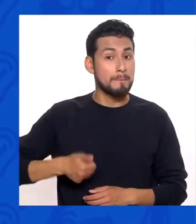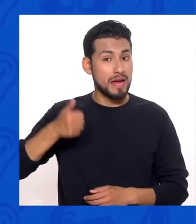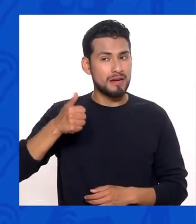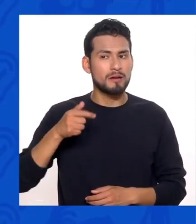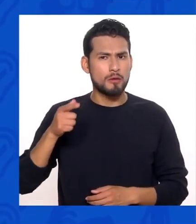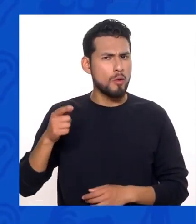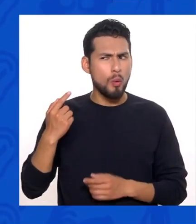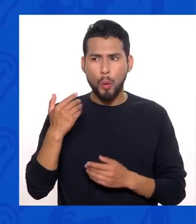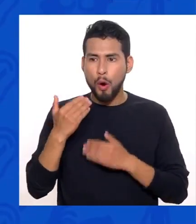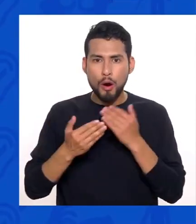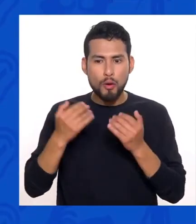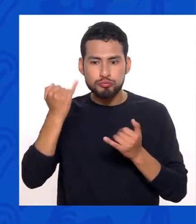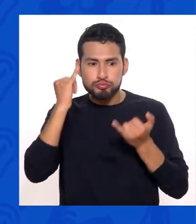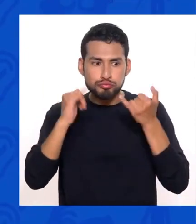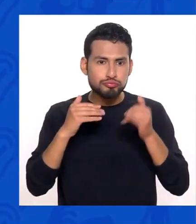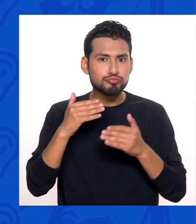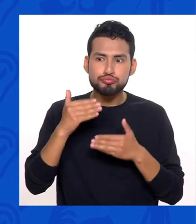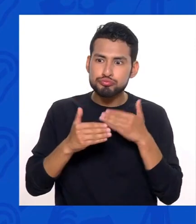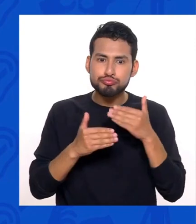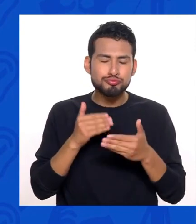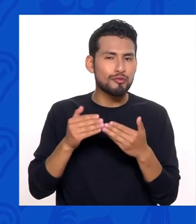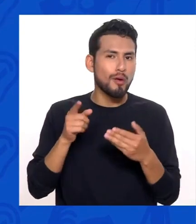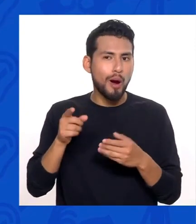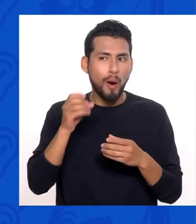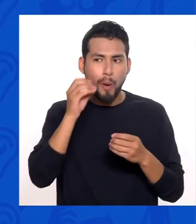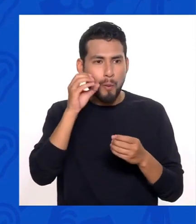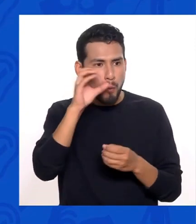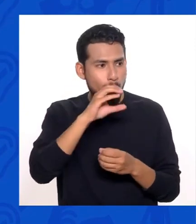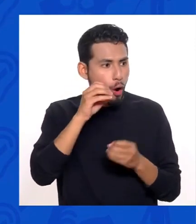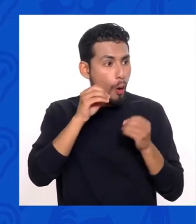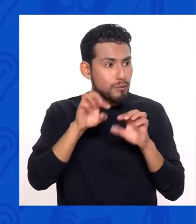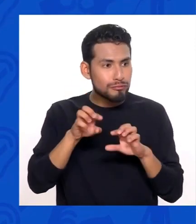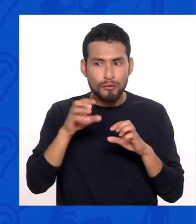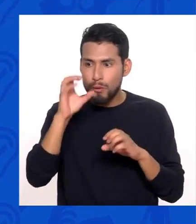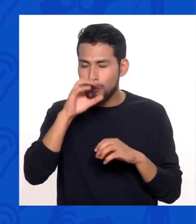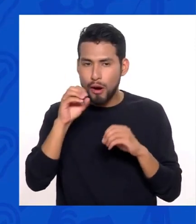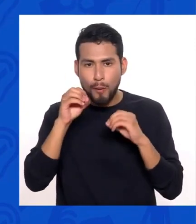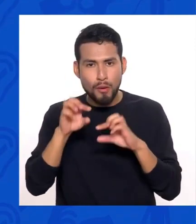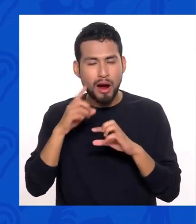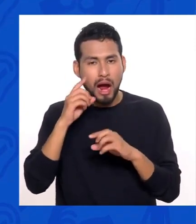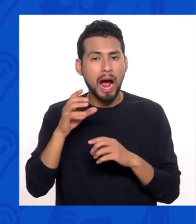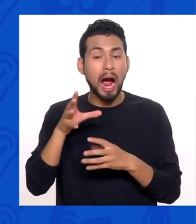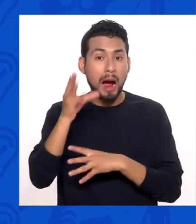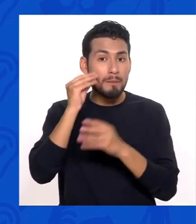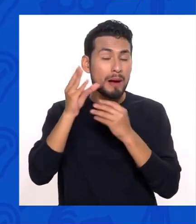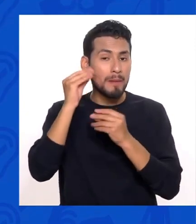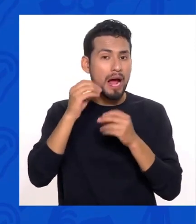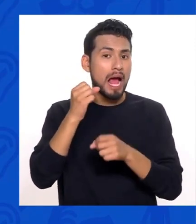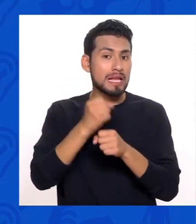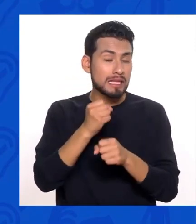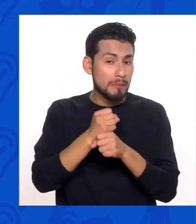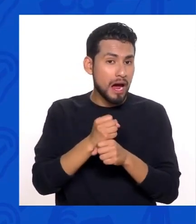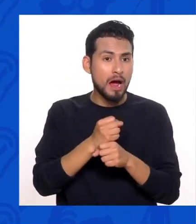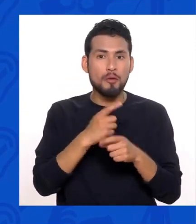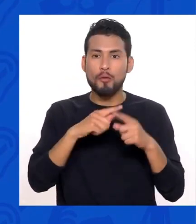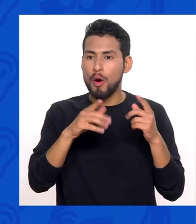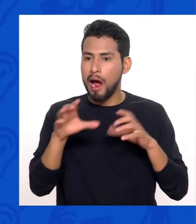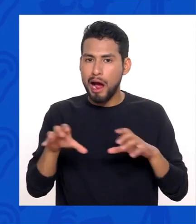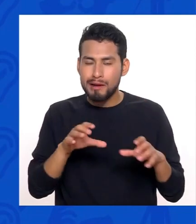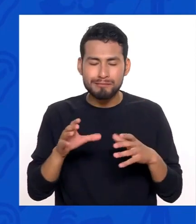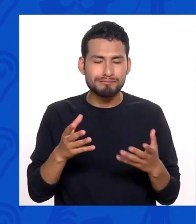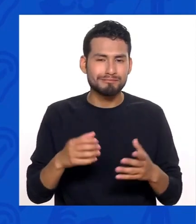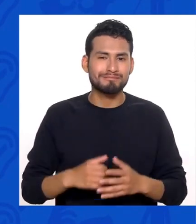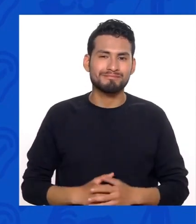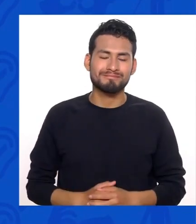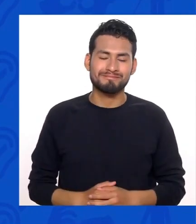siempre está un pie adelante de nosotros buscando oportunidades de capacitación, de trabajo, de